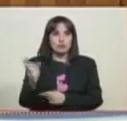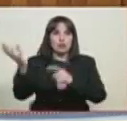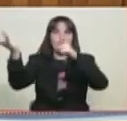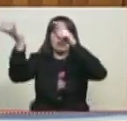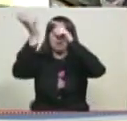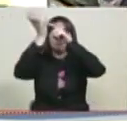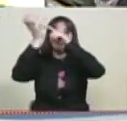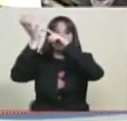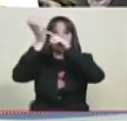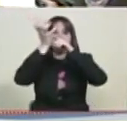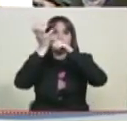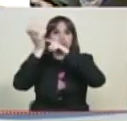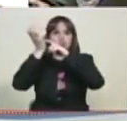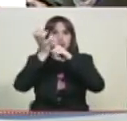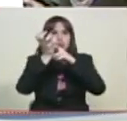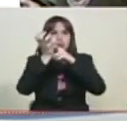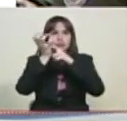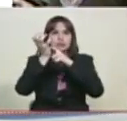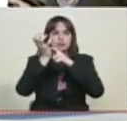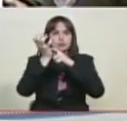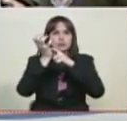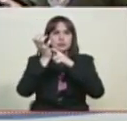en la esquina de Curamichate.